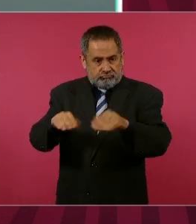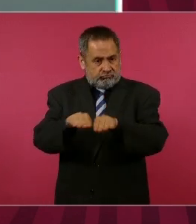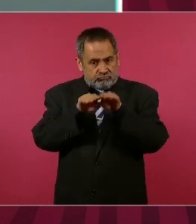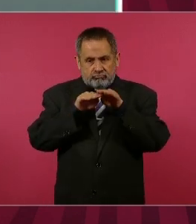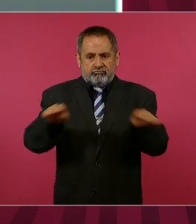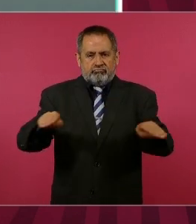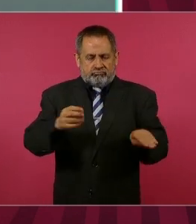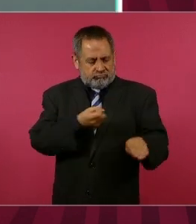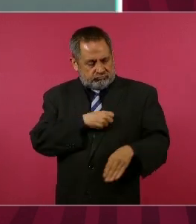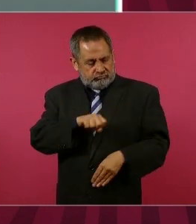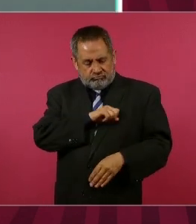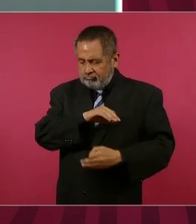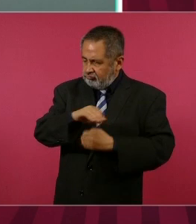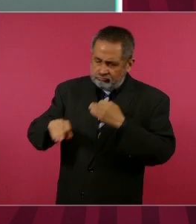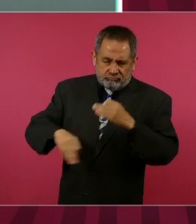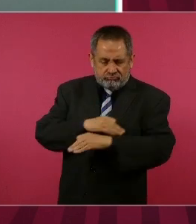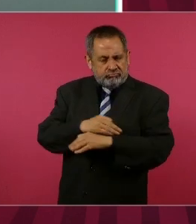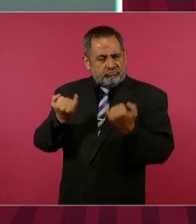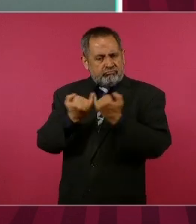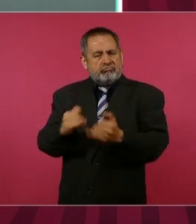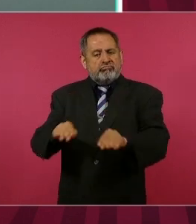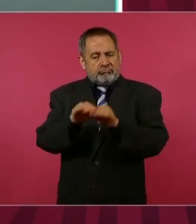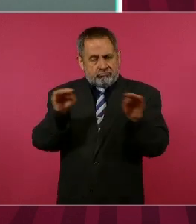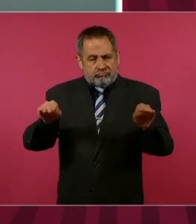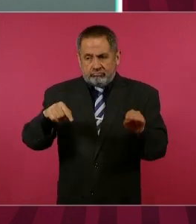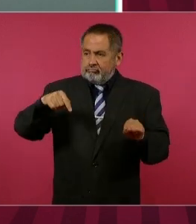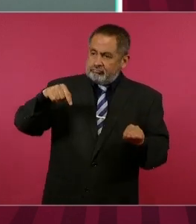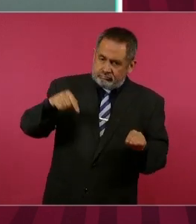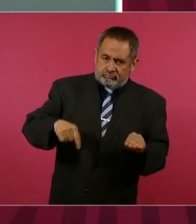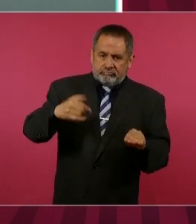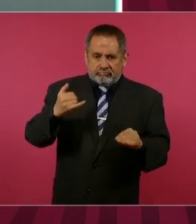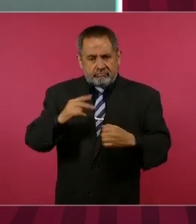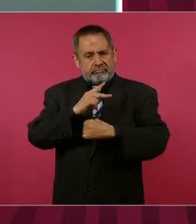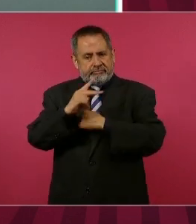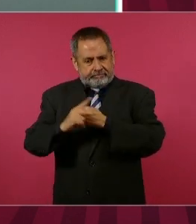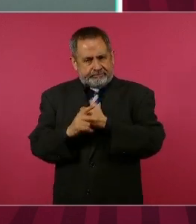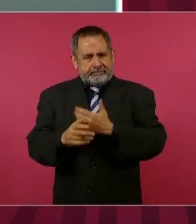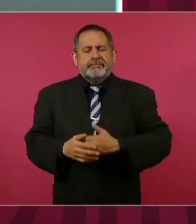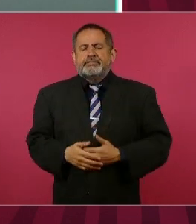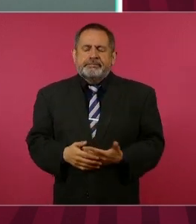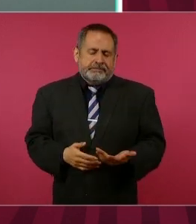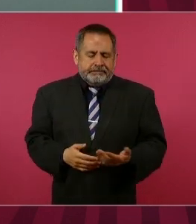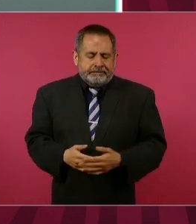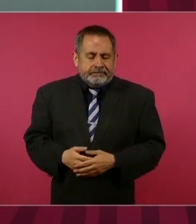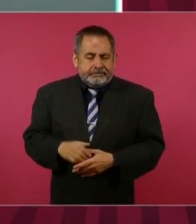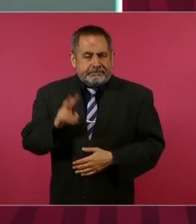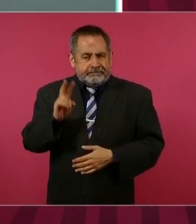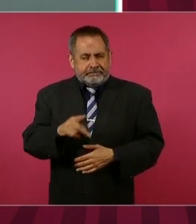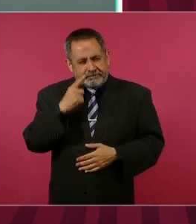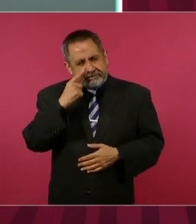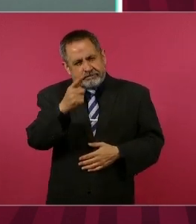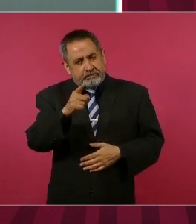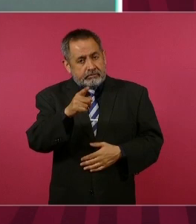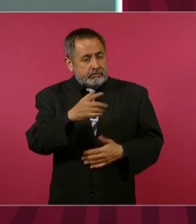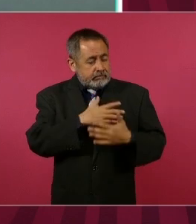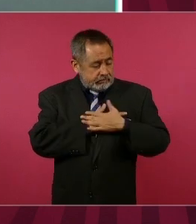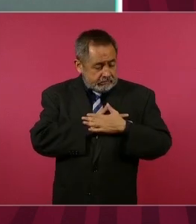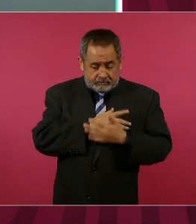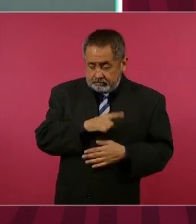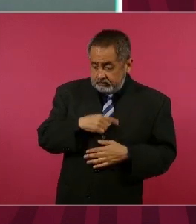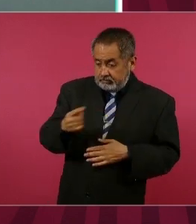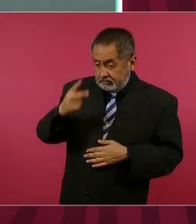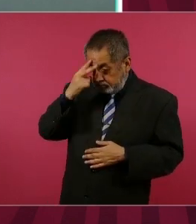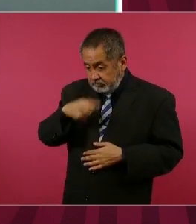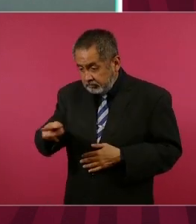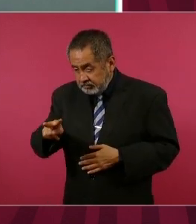salud en nuestra entidad y en nuestro país. Sin duda que su amor por México ha